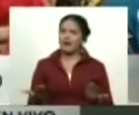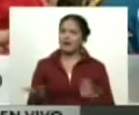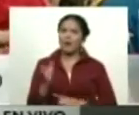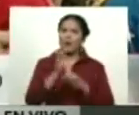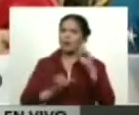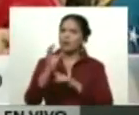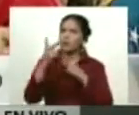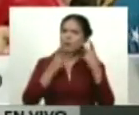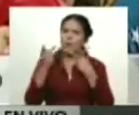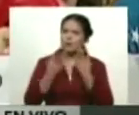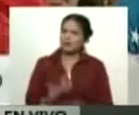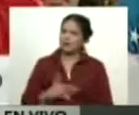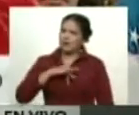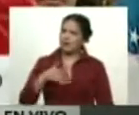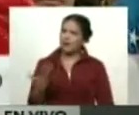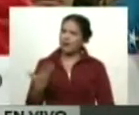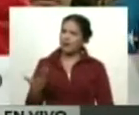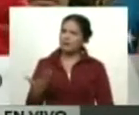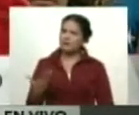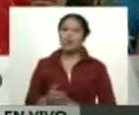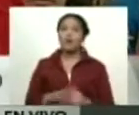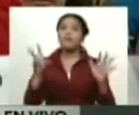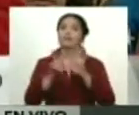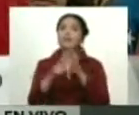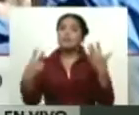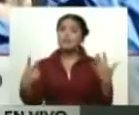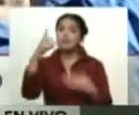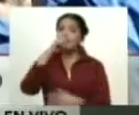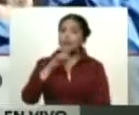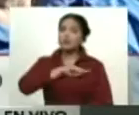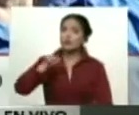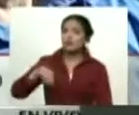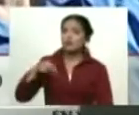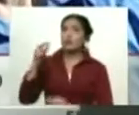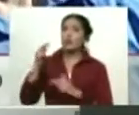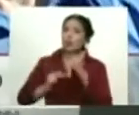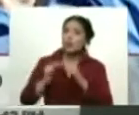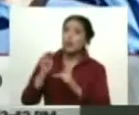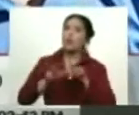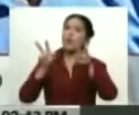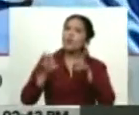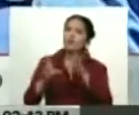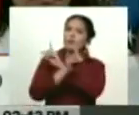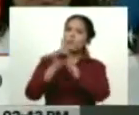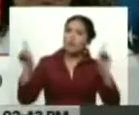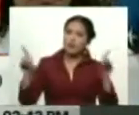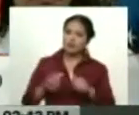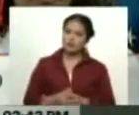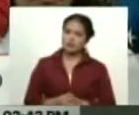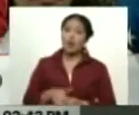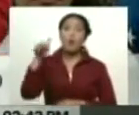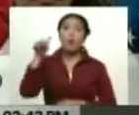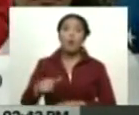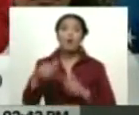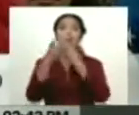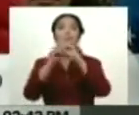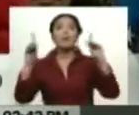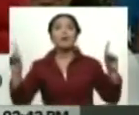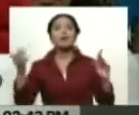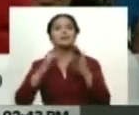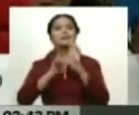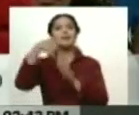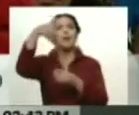cultura política es esa? 17 años hemos construido nuevos valores de una nueva democracia. Hoy la democracia no solo es